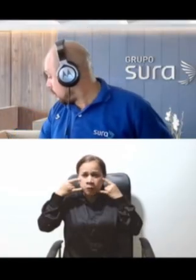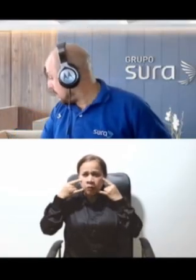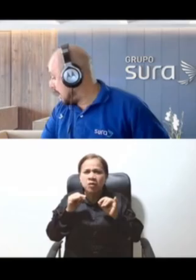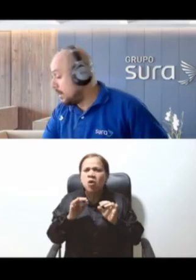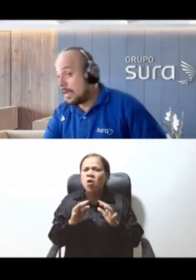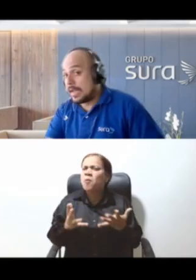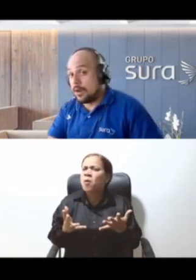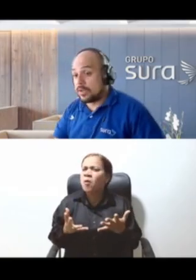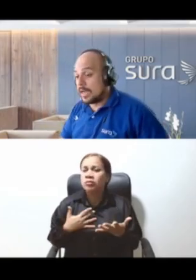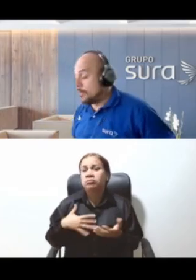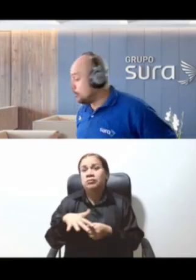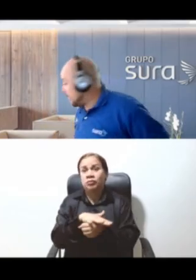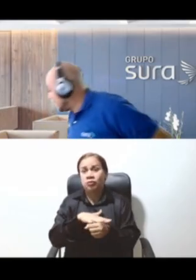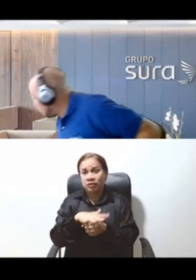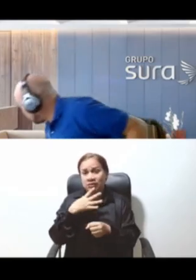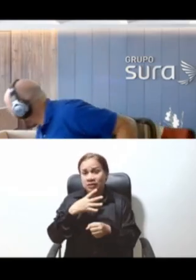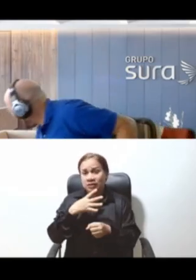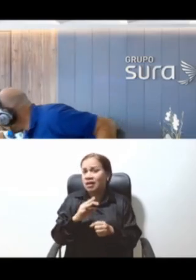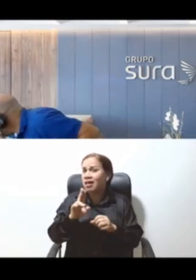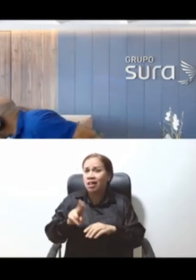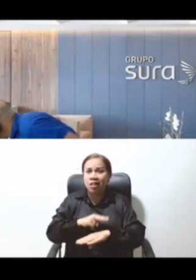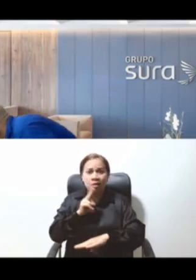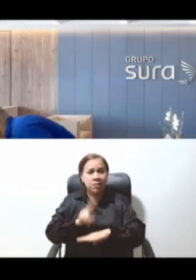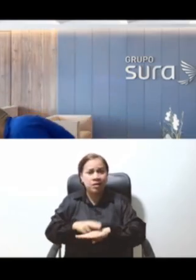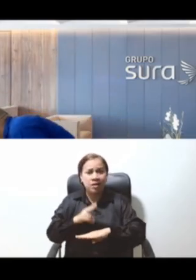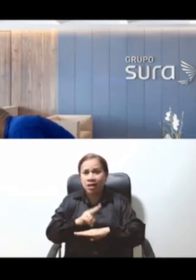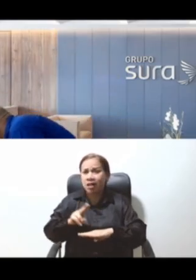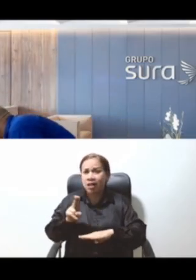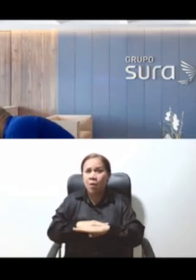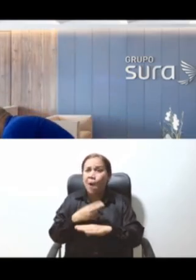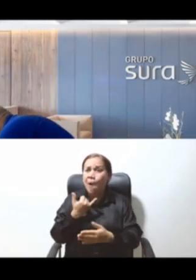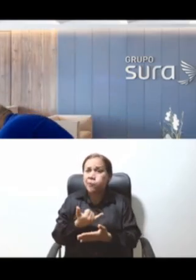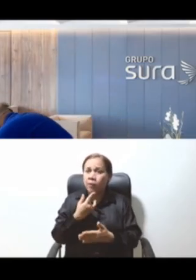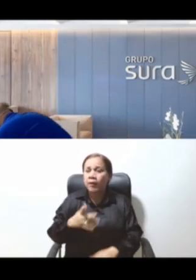es muy normal que lo tengamos presente. Yo les quiero mostrar, por